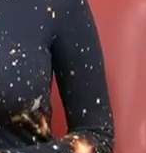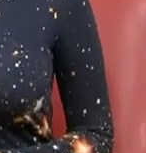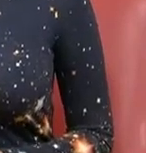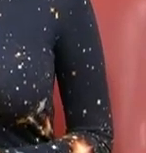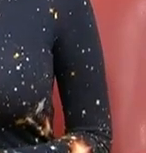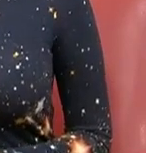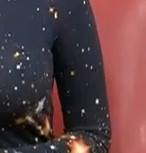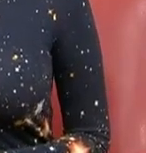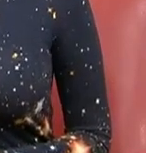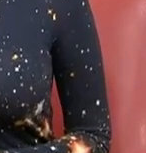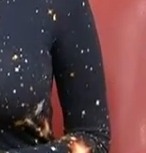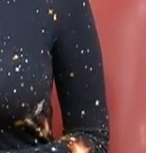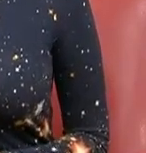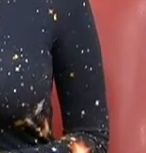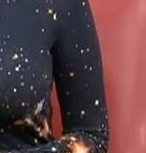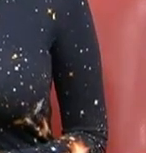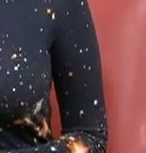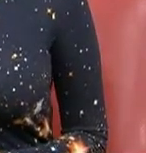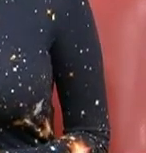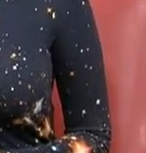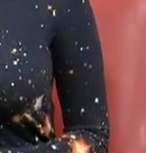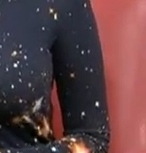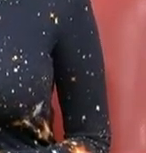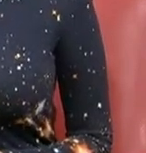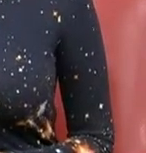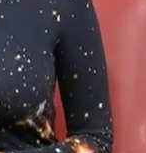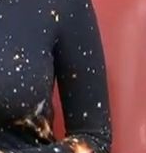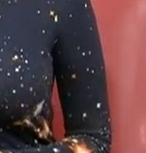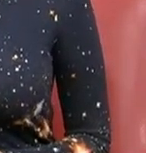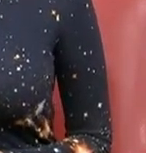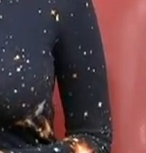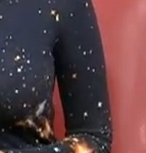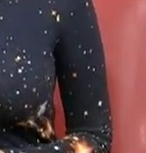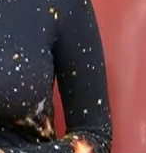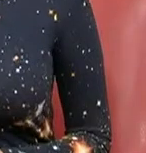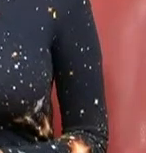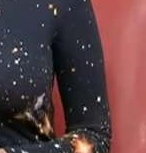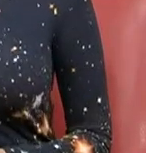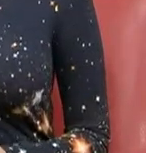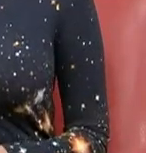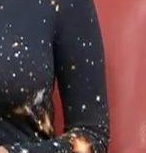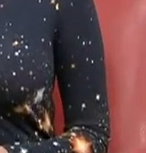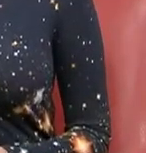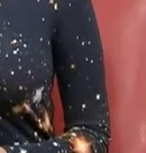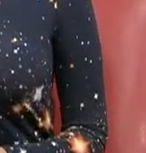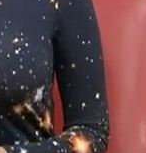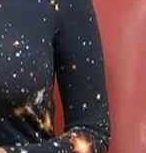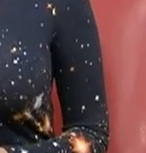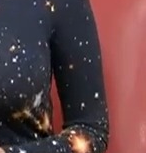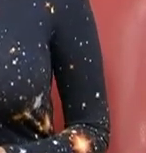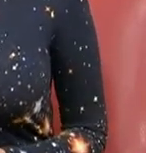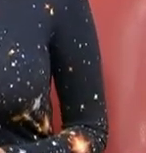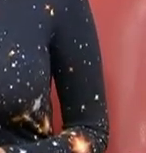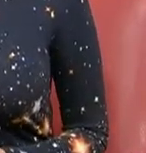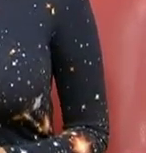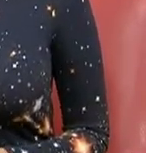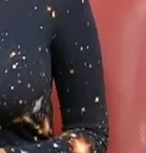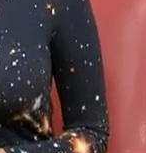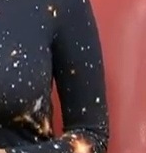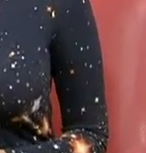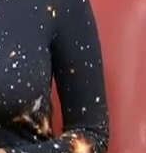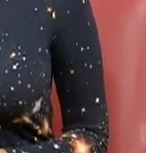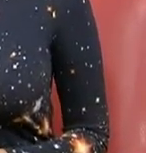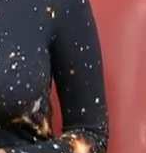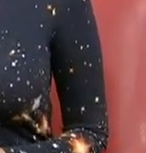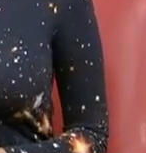Así que Elon Musk de nuevo cuenta dejándonos con la boca abierta. Por supuesto, hay quienes no le creen que logre estas hazañas, pero ha demostrado que puede